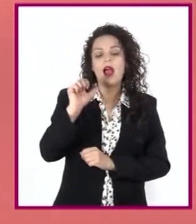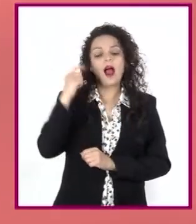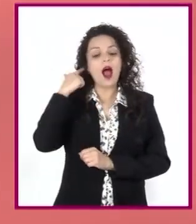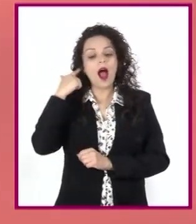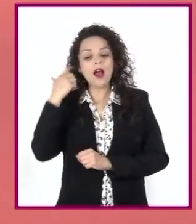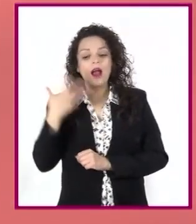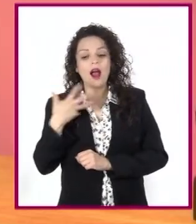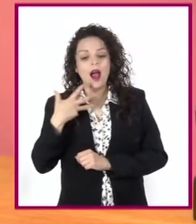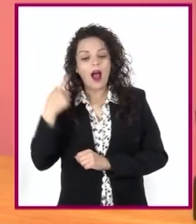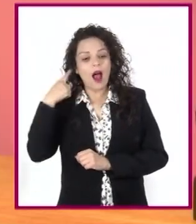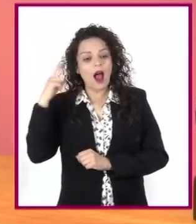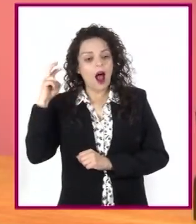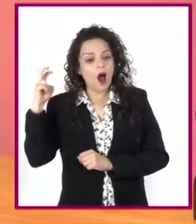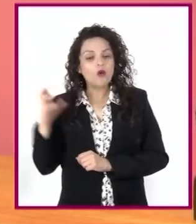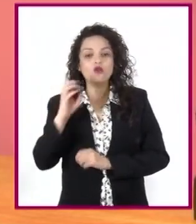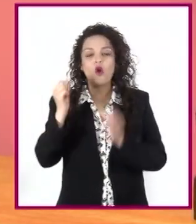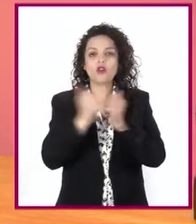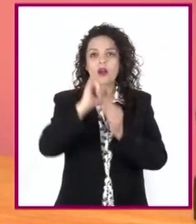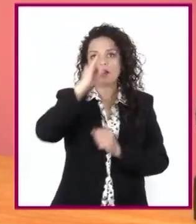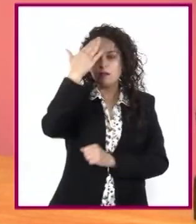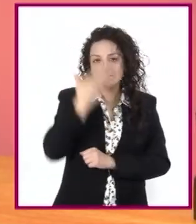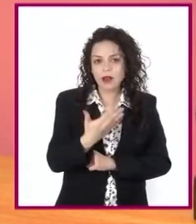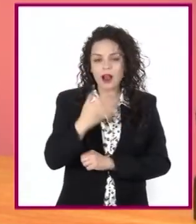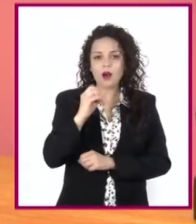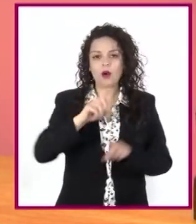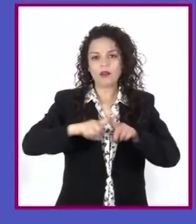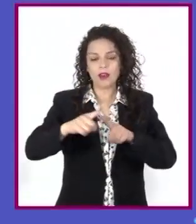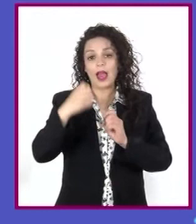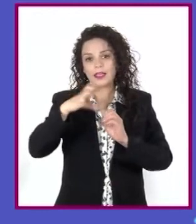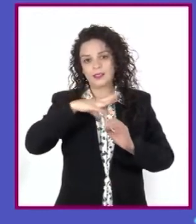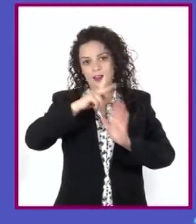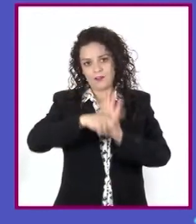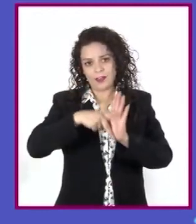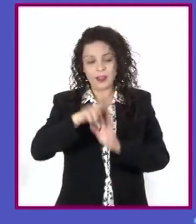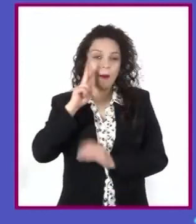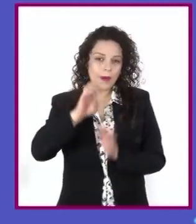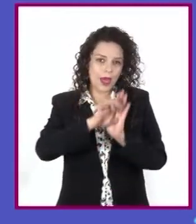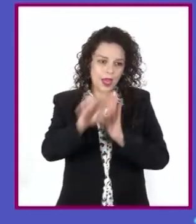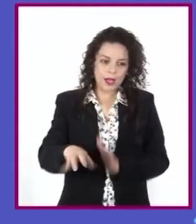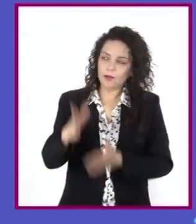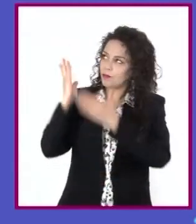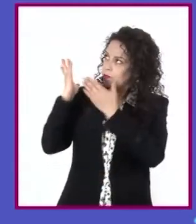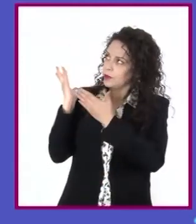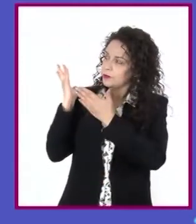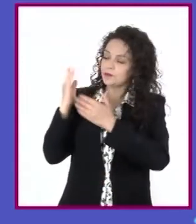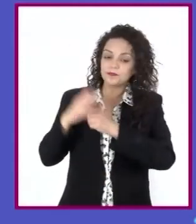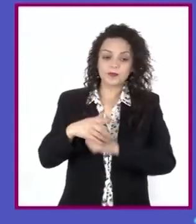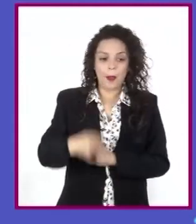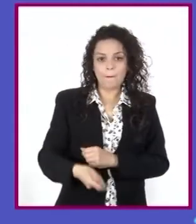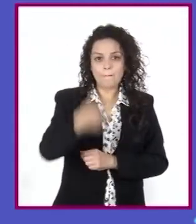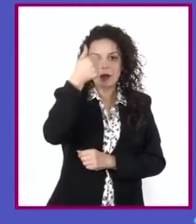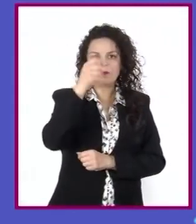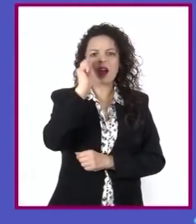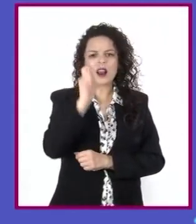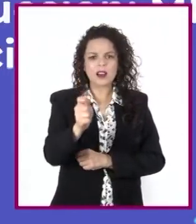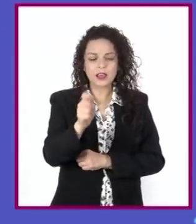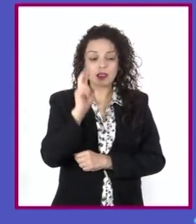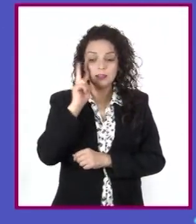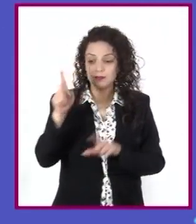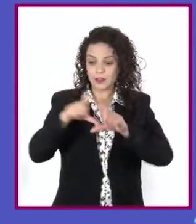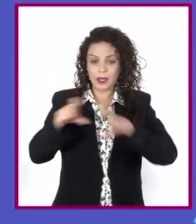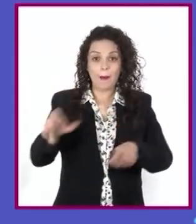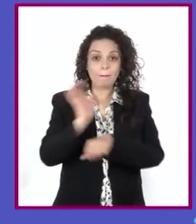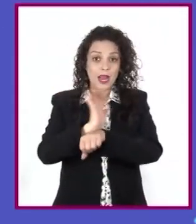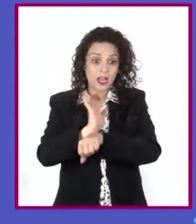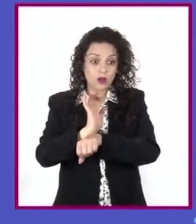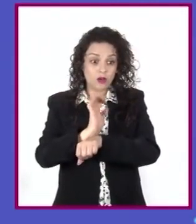audiográficas o iconográficas. Veamos los siguientes ejemplos. El primer ejemplo es de una película, el